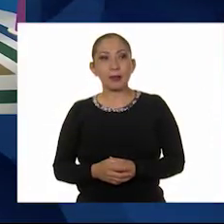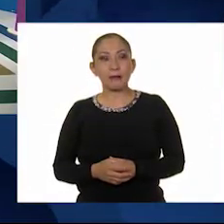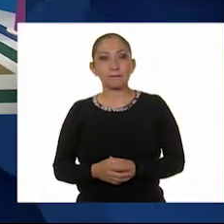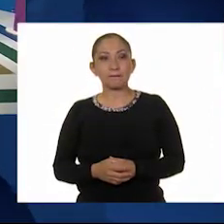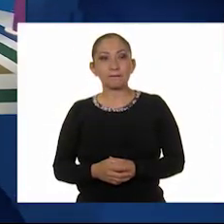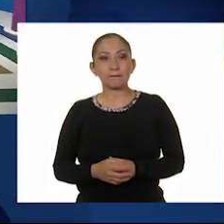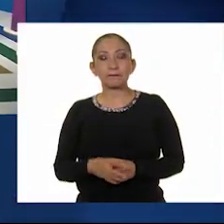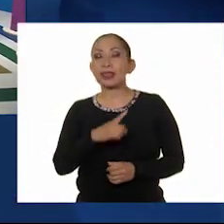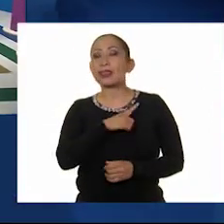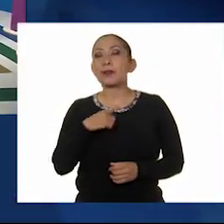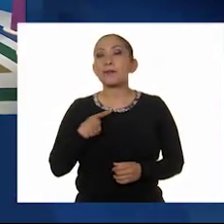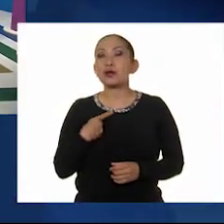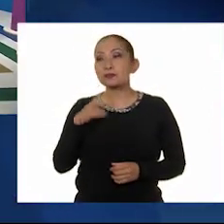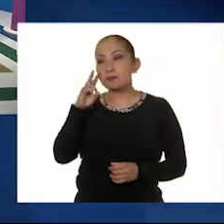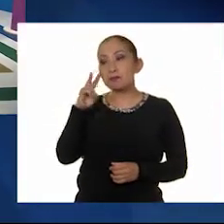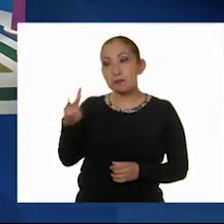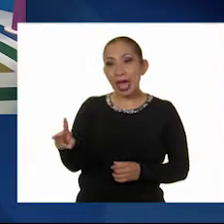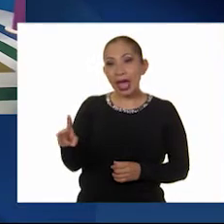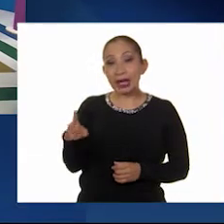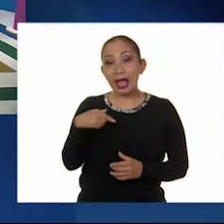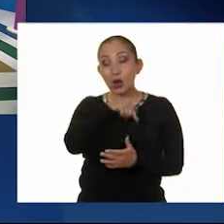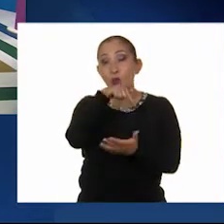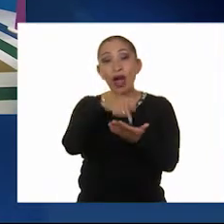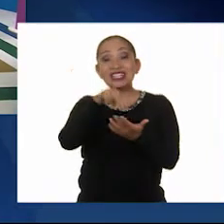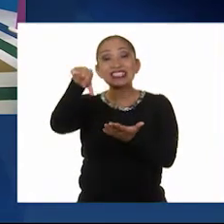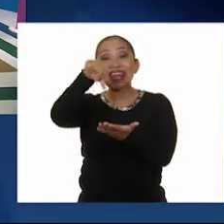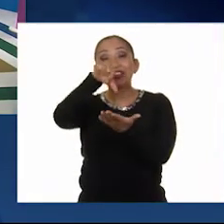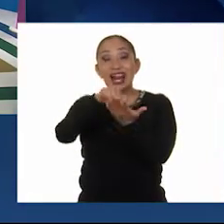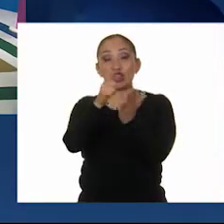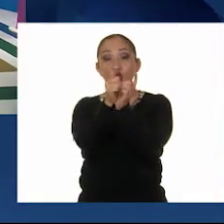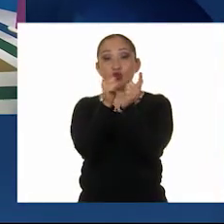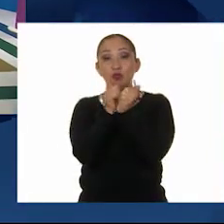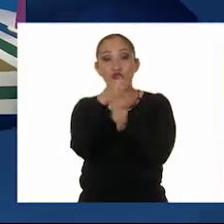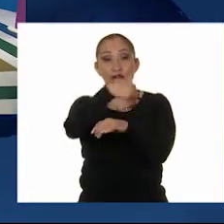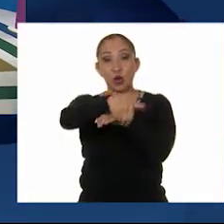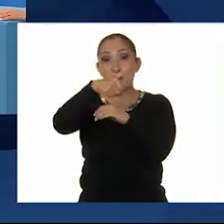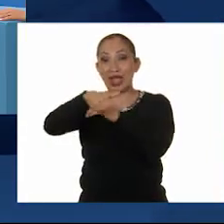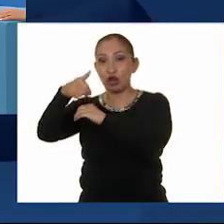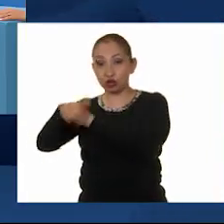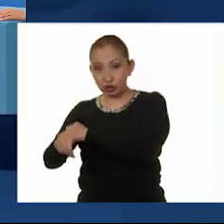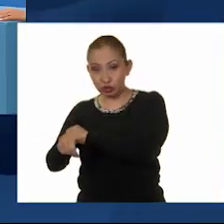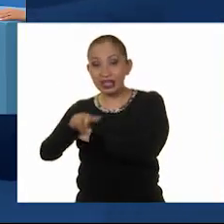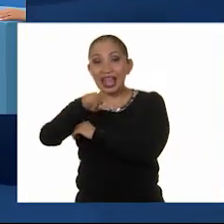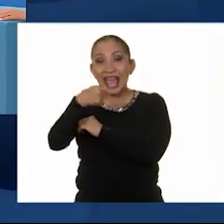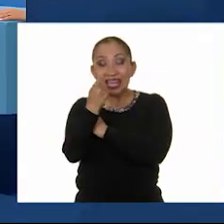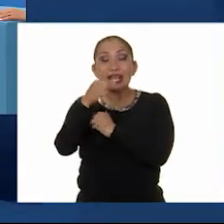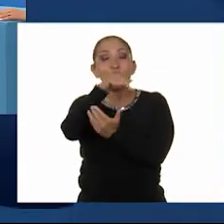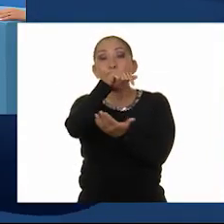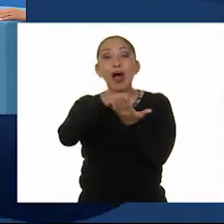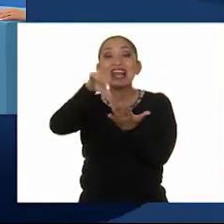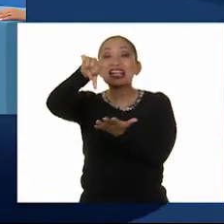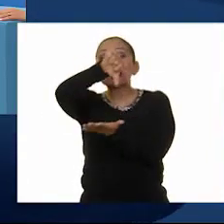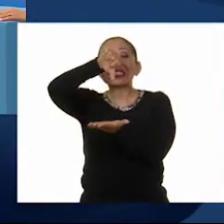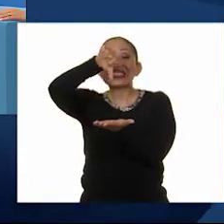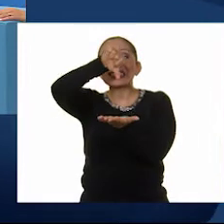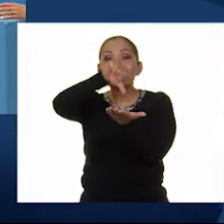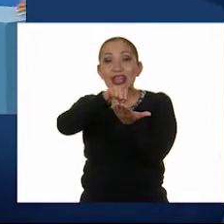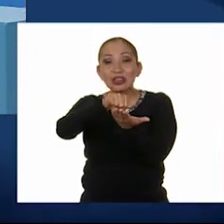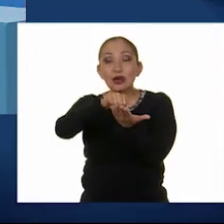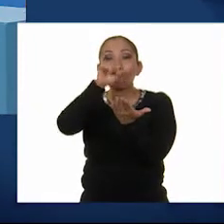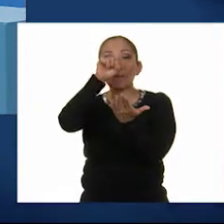Bueno, debemos considerar que la posición central de un conjunto de datos corresponde a la posición en la que se divide